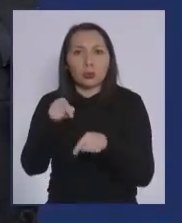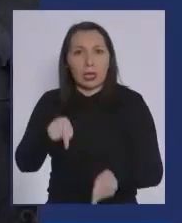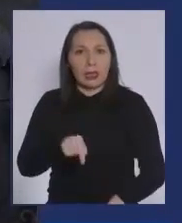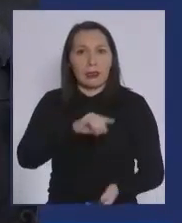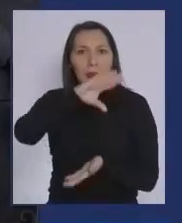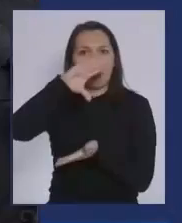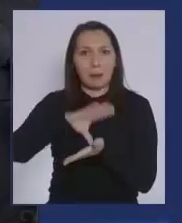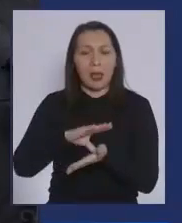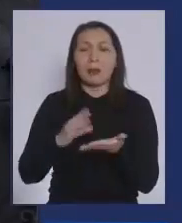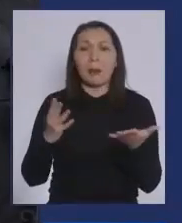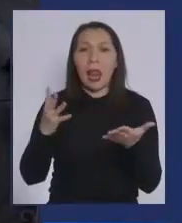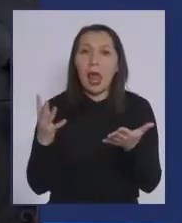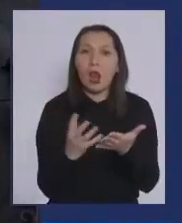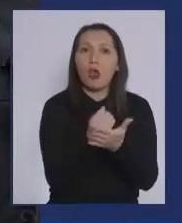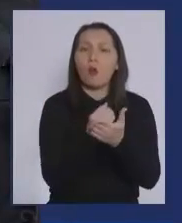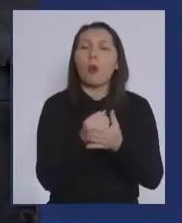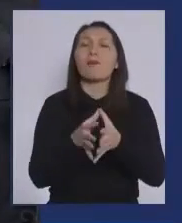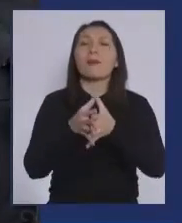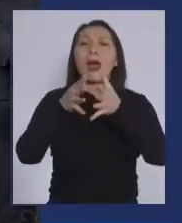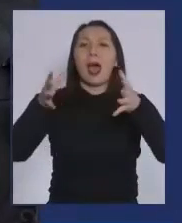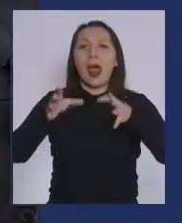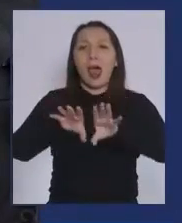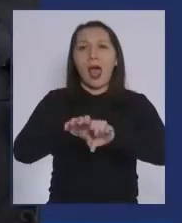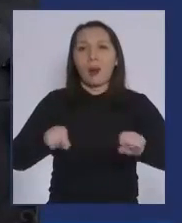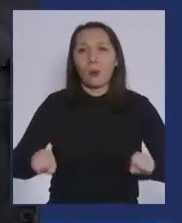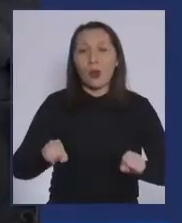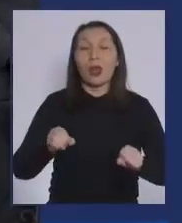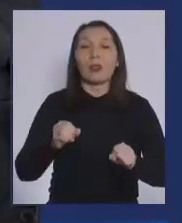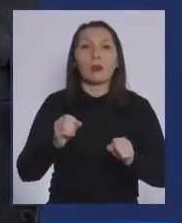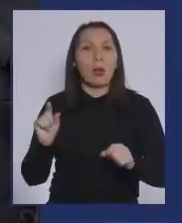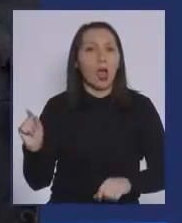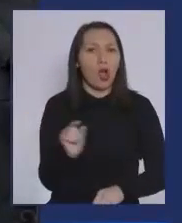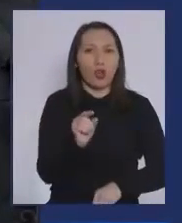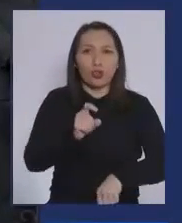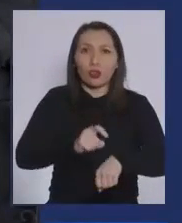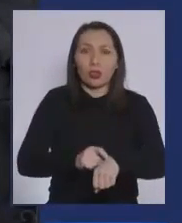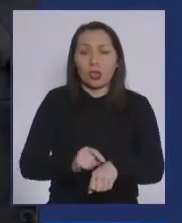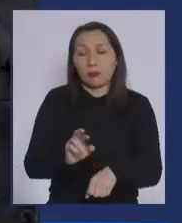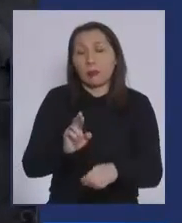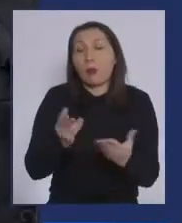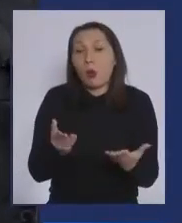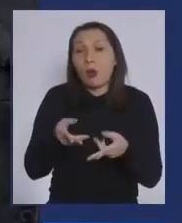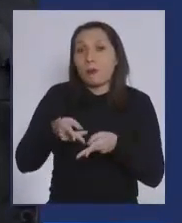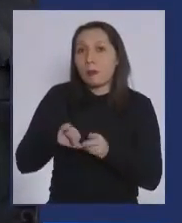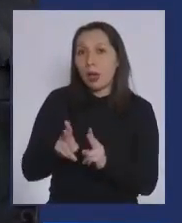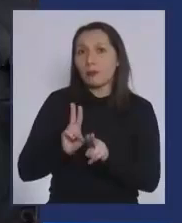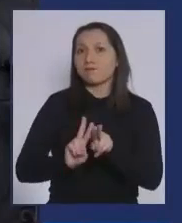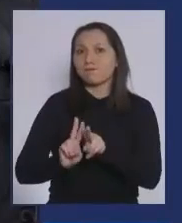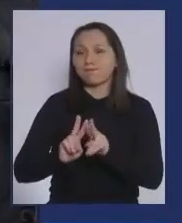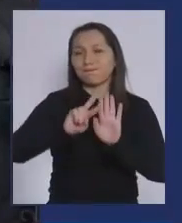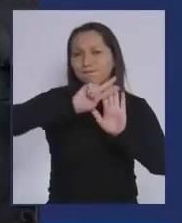país para alcanzar un gran acuerdo en el más breve plazo que permita hacer cambios profundos